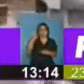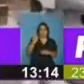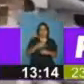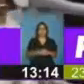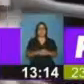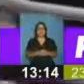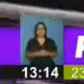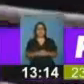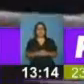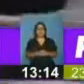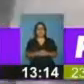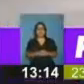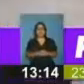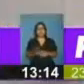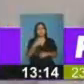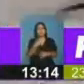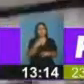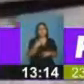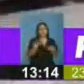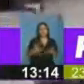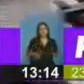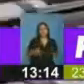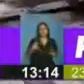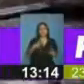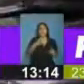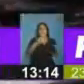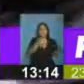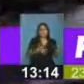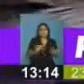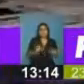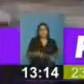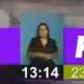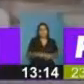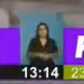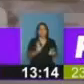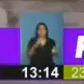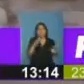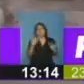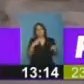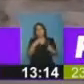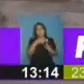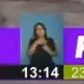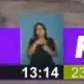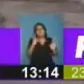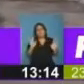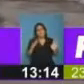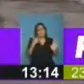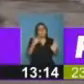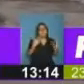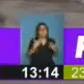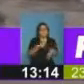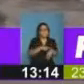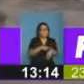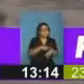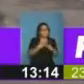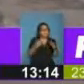Preguntamos cuándo se podría normalizar y nos informan que es probable que este mediodía comiencen a llegar